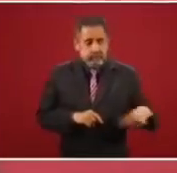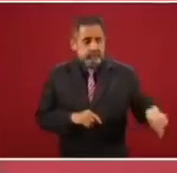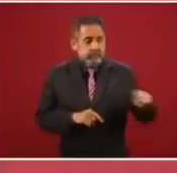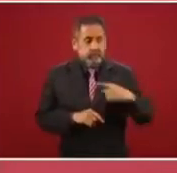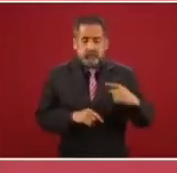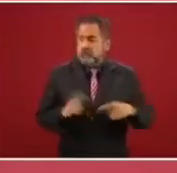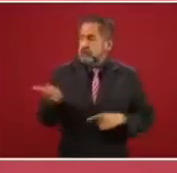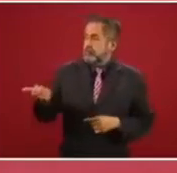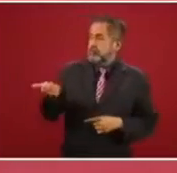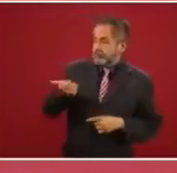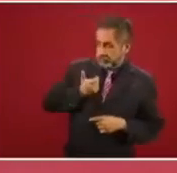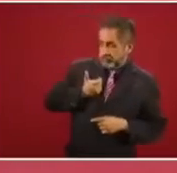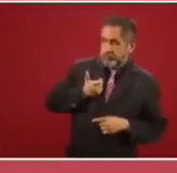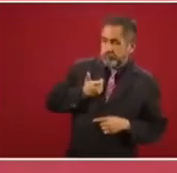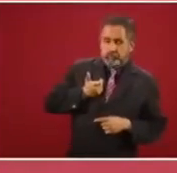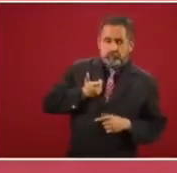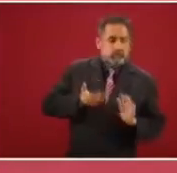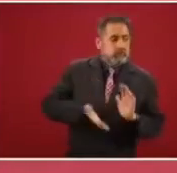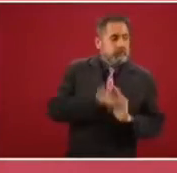anticipos